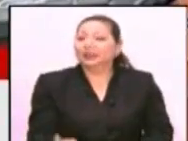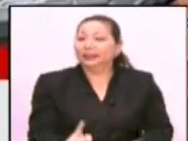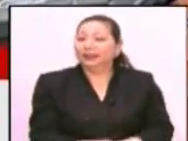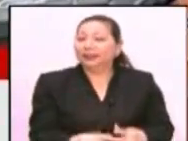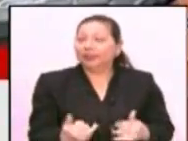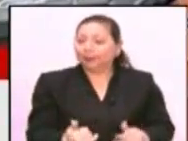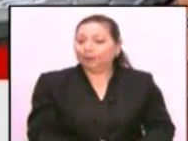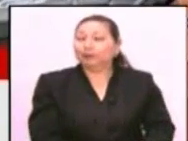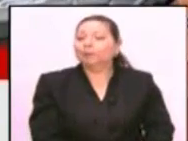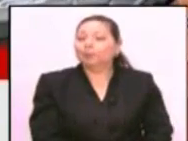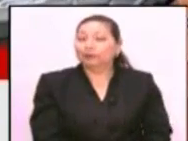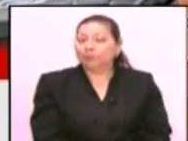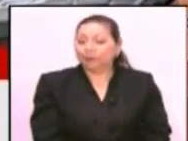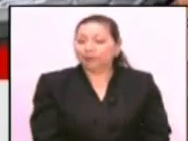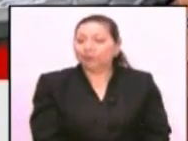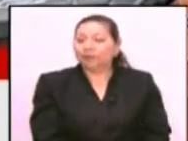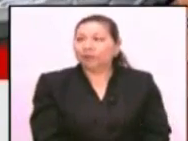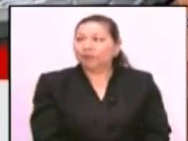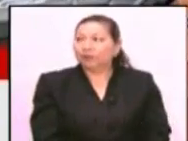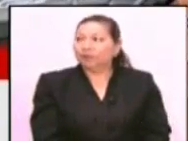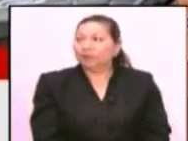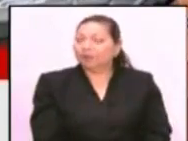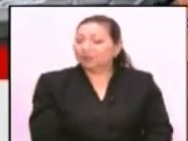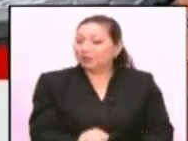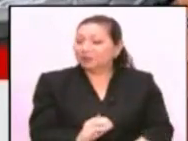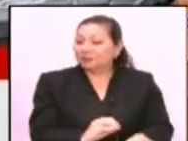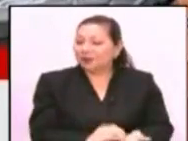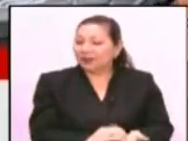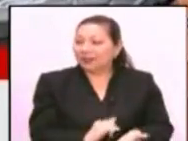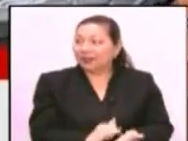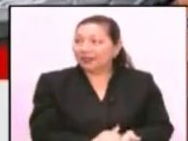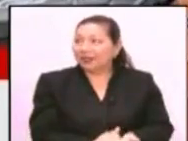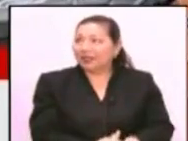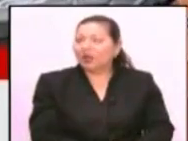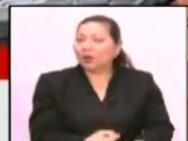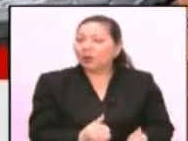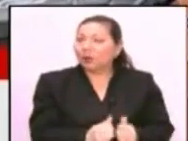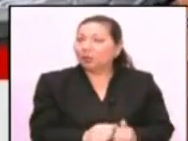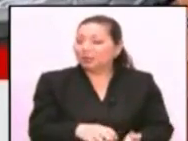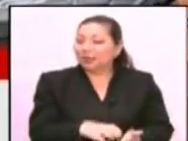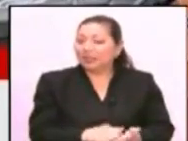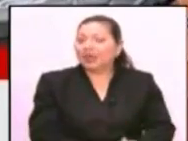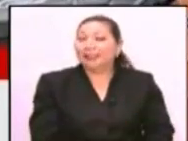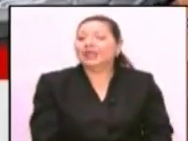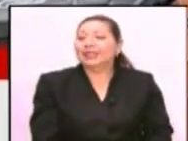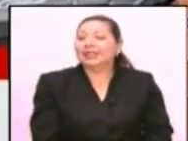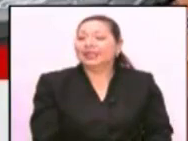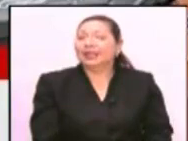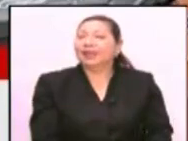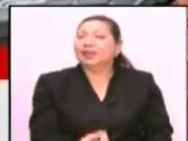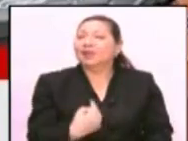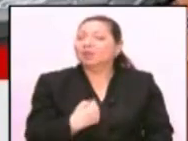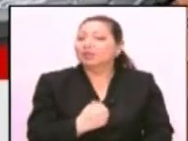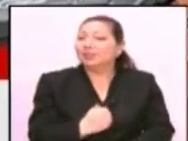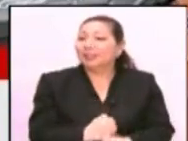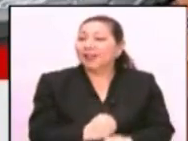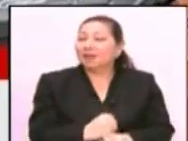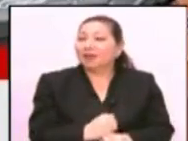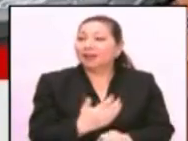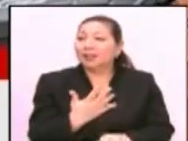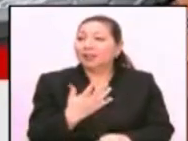actualidad. Pasemos. Esto es una vez más, presidente, con la población que la que queremos trabajar,